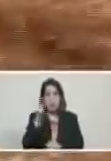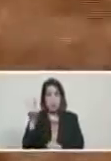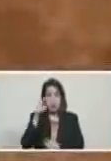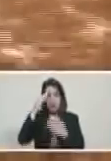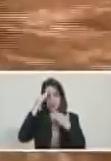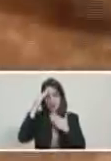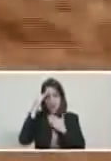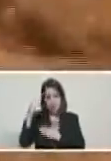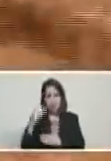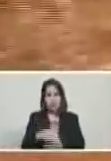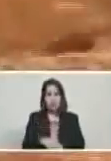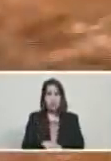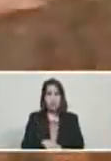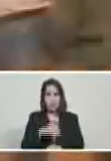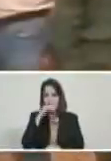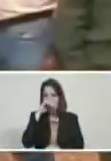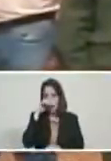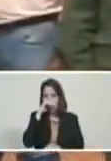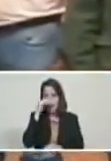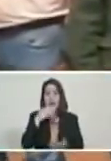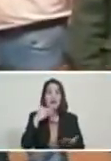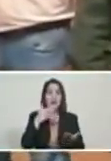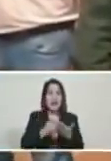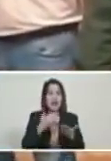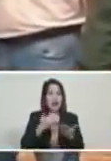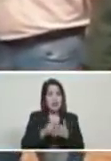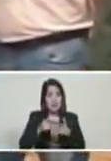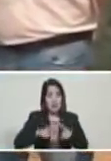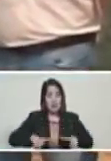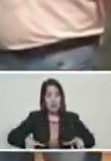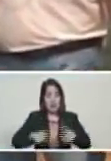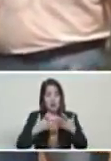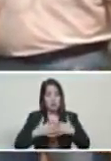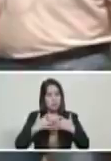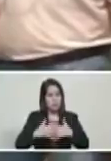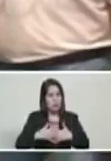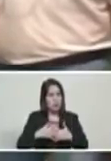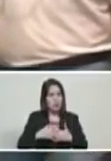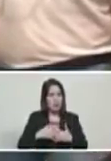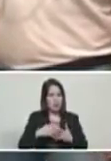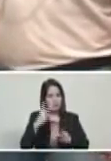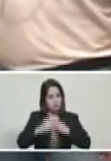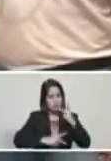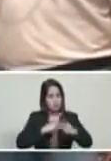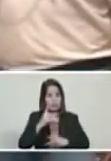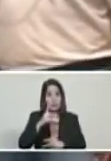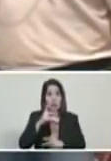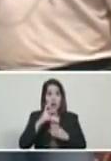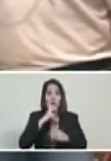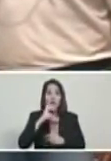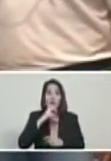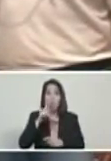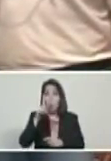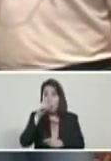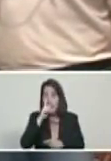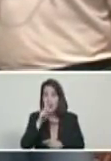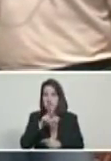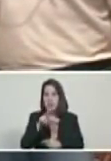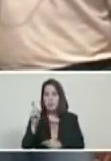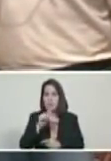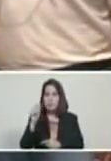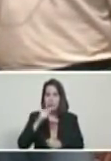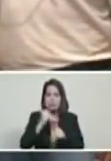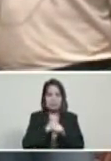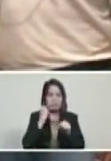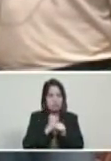saludo. Muchas gracias. Nuestra planta, la planta Sarrapia, tiene un año y tres meses de trabajo, un producto